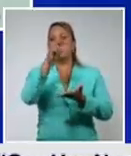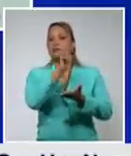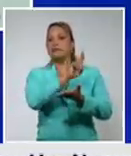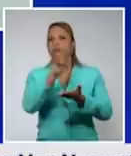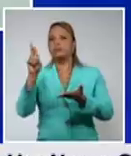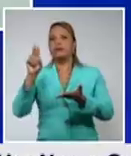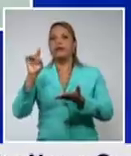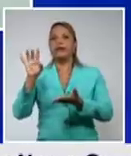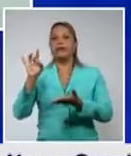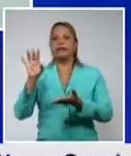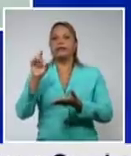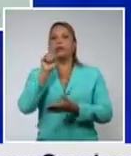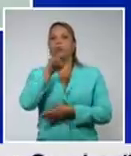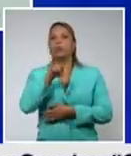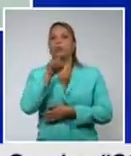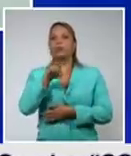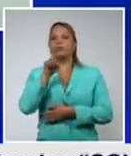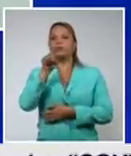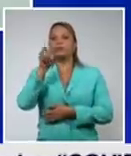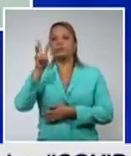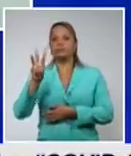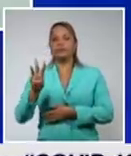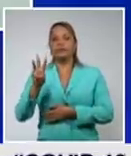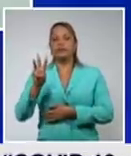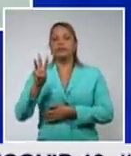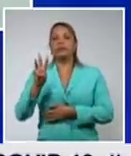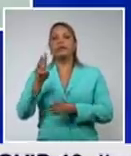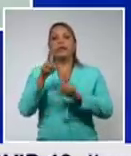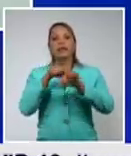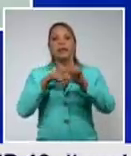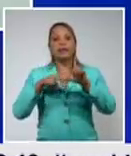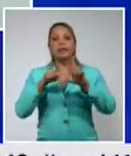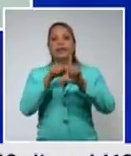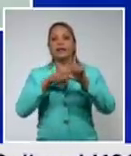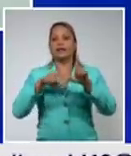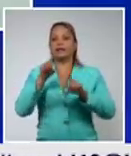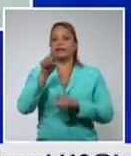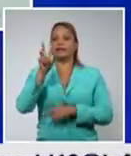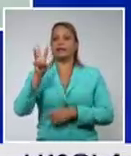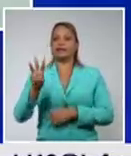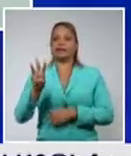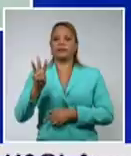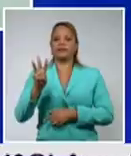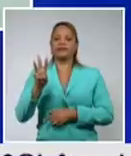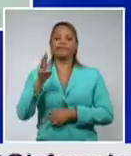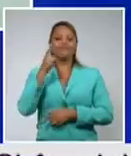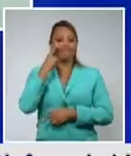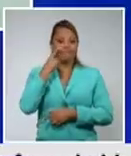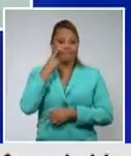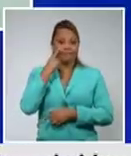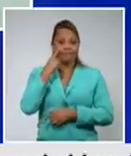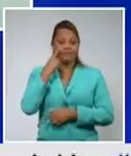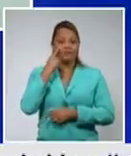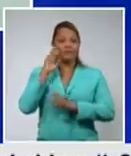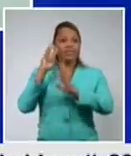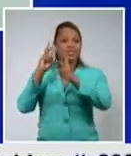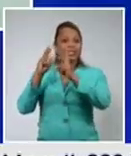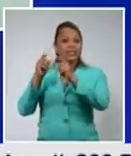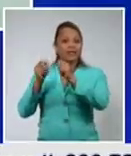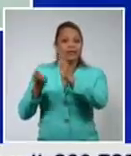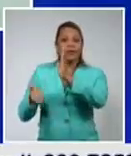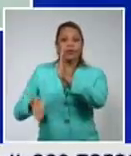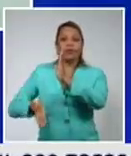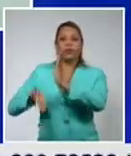15, Cotorro 13, igual que Rela. Como ven, es una cifra elevada prácticamente